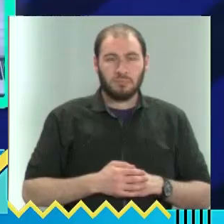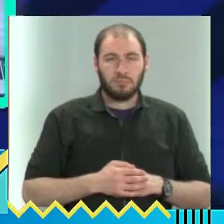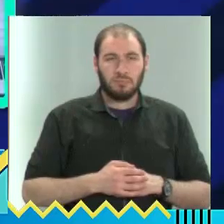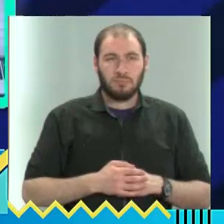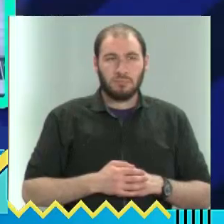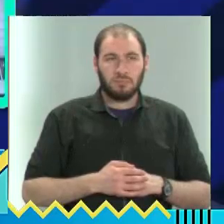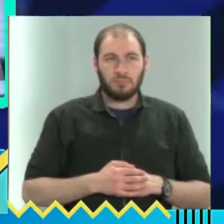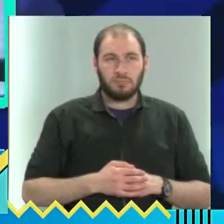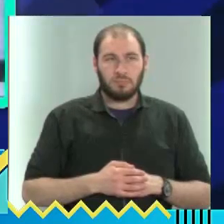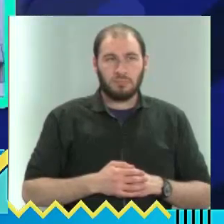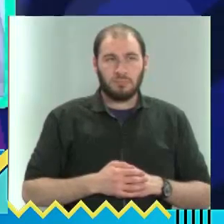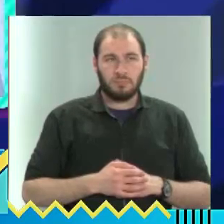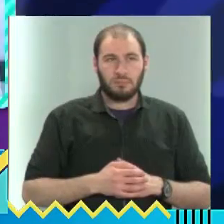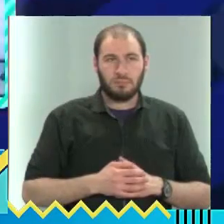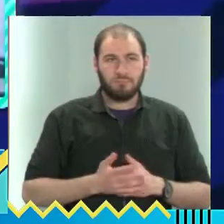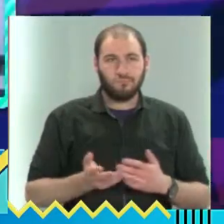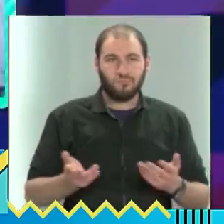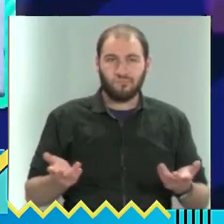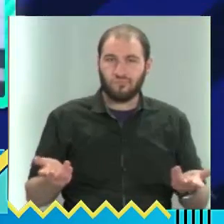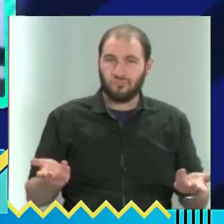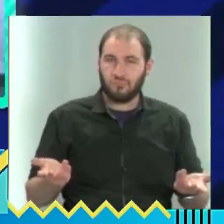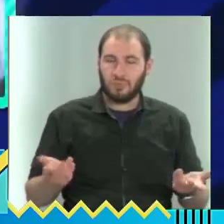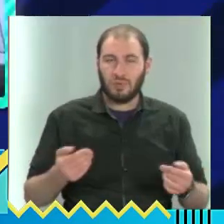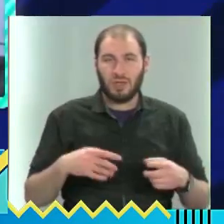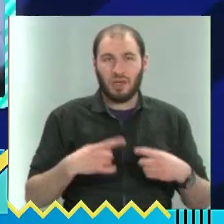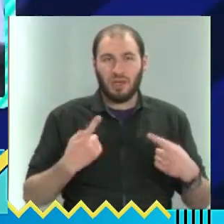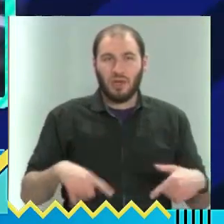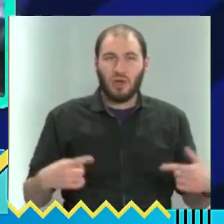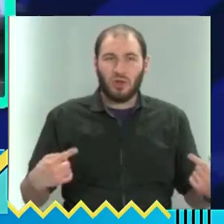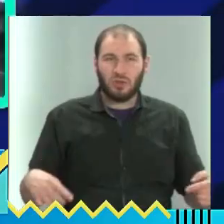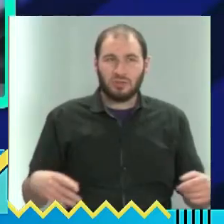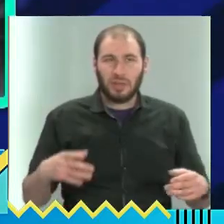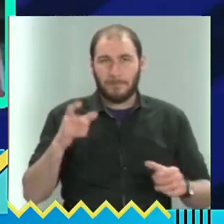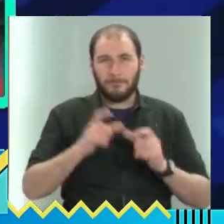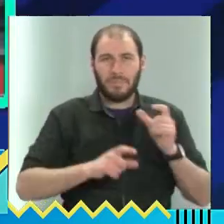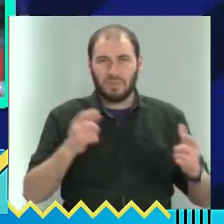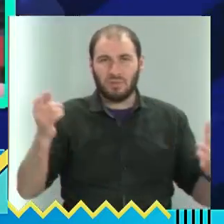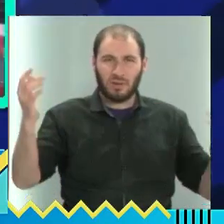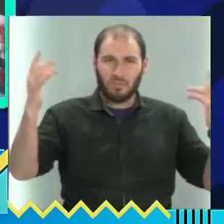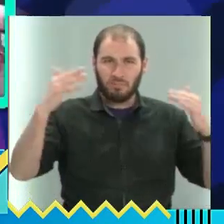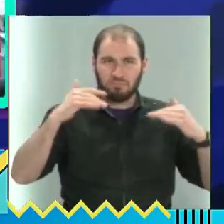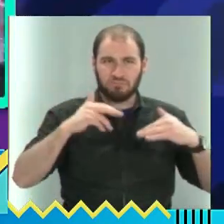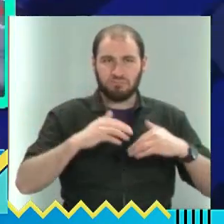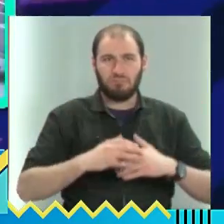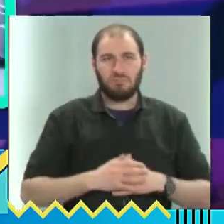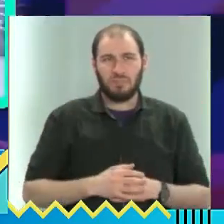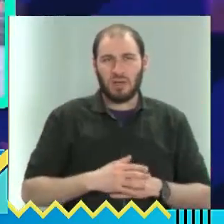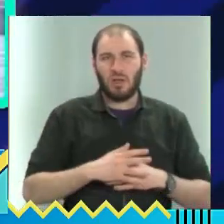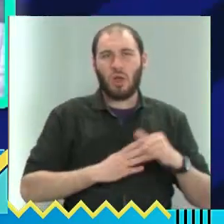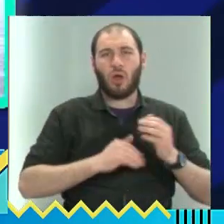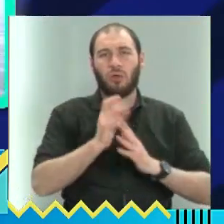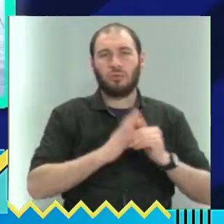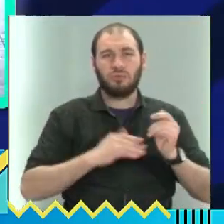estas digamos, andanadas de gente que se traía, la construcción